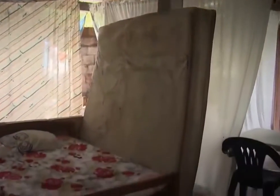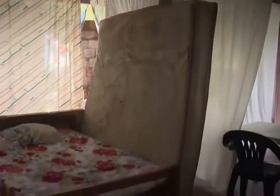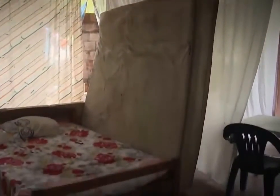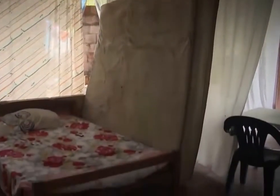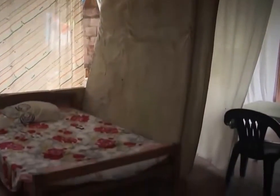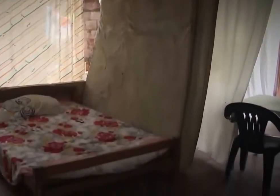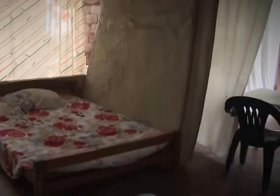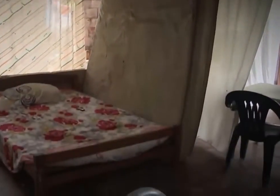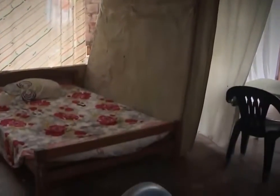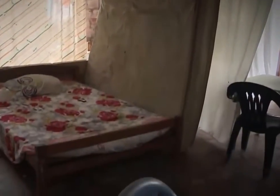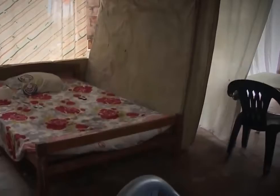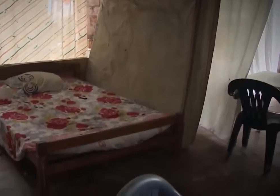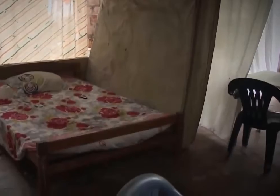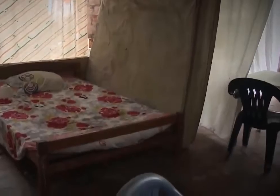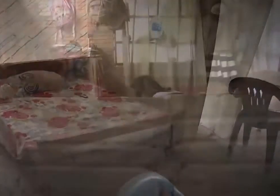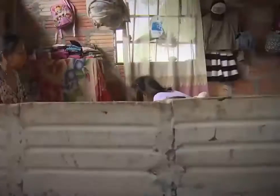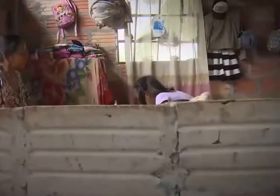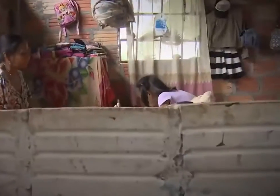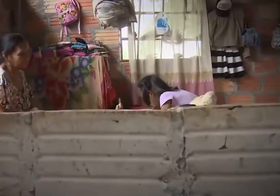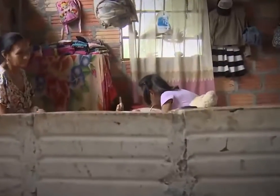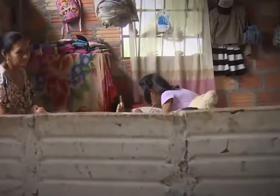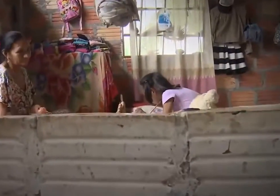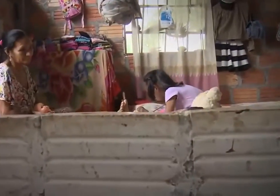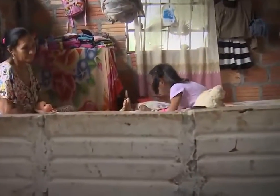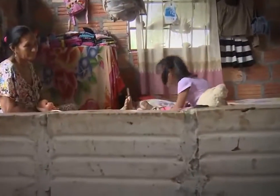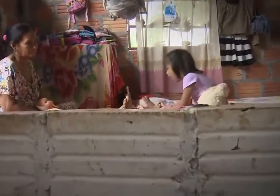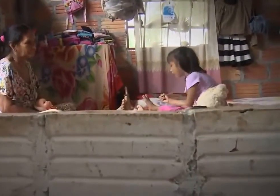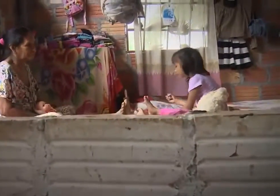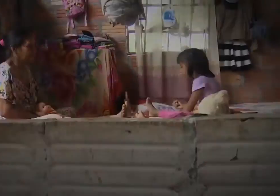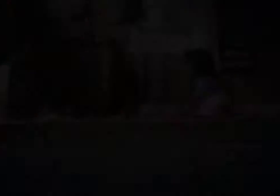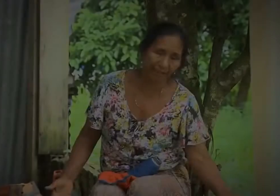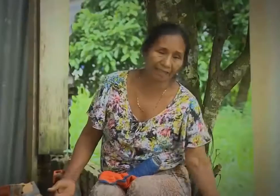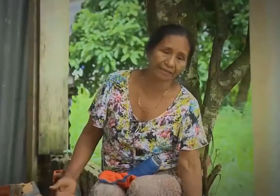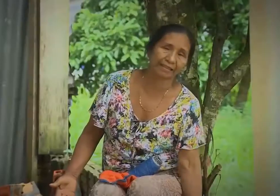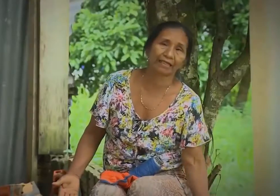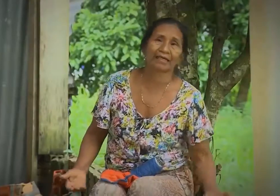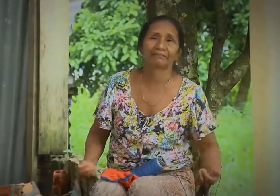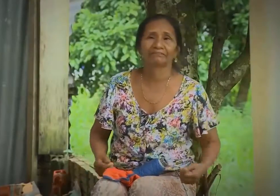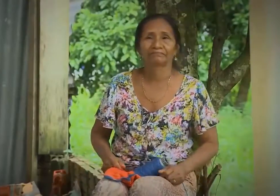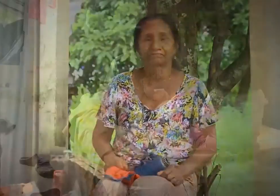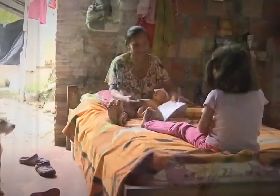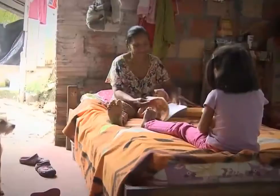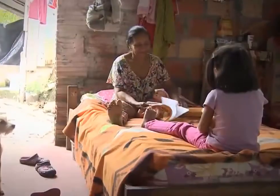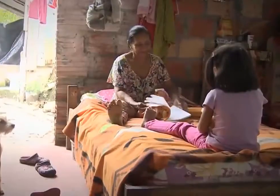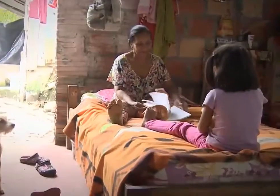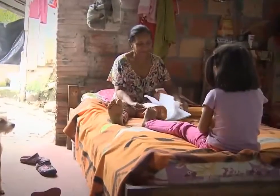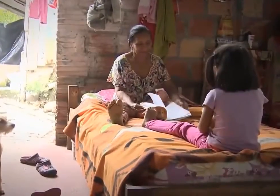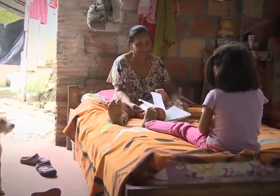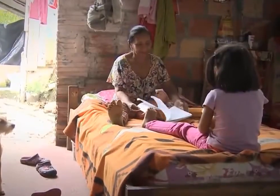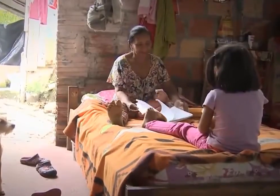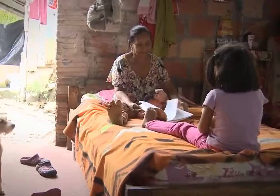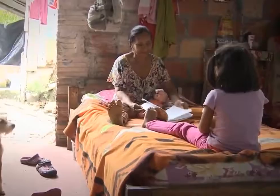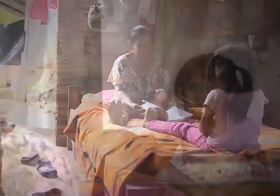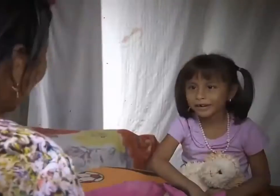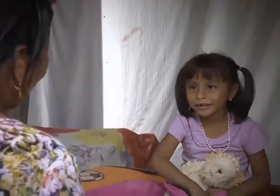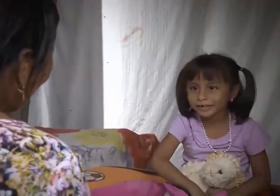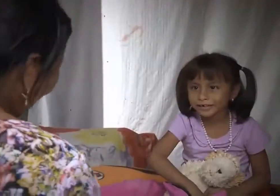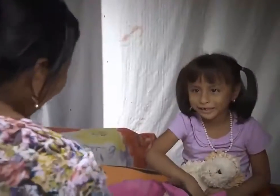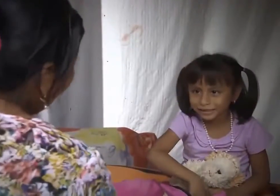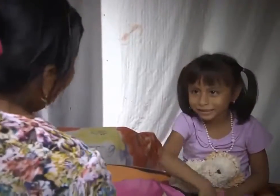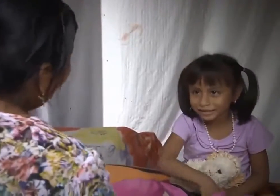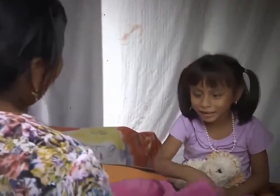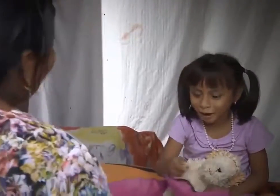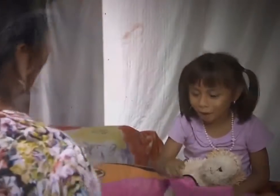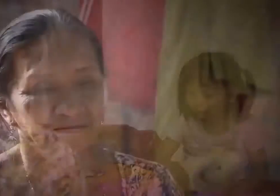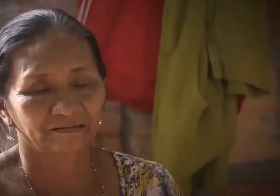Es una parte inundable porque hasta actualmente el agua llega hasta acá. Todo el tiempo se inundaba, se